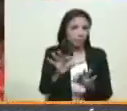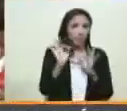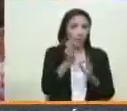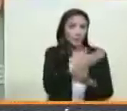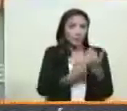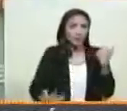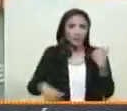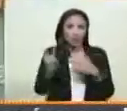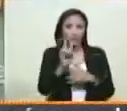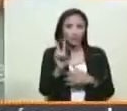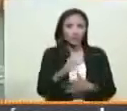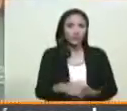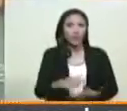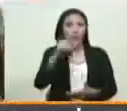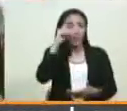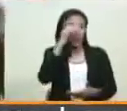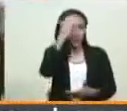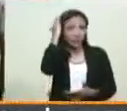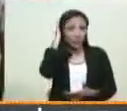no. Ramos Alup,